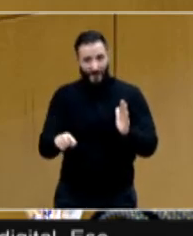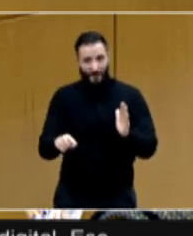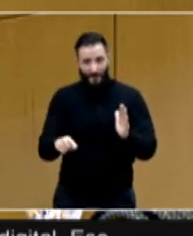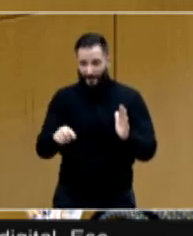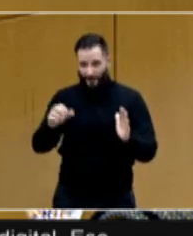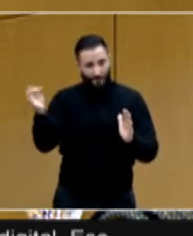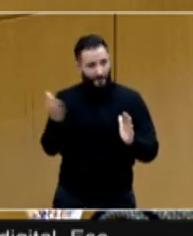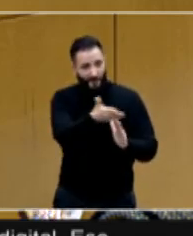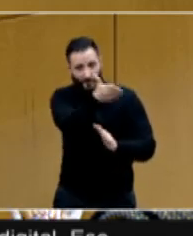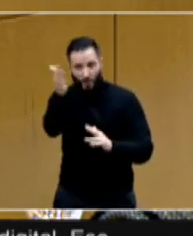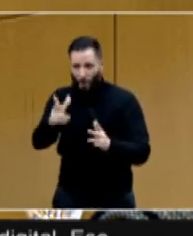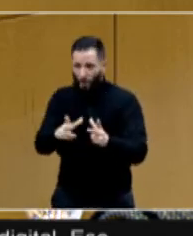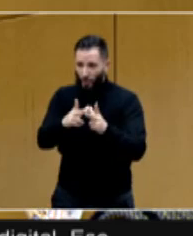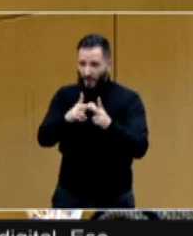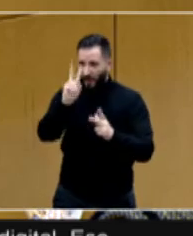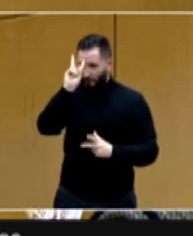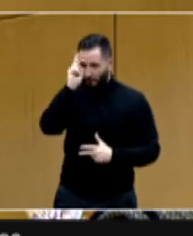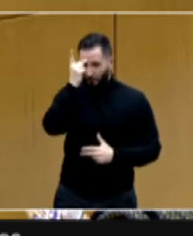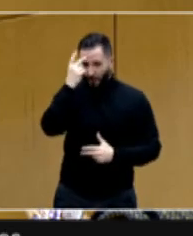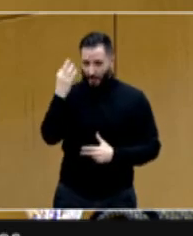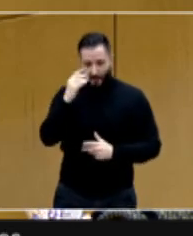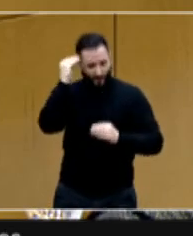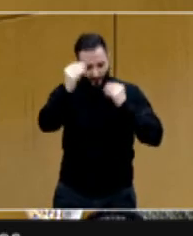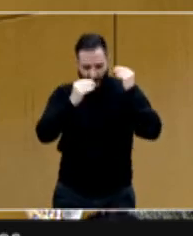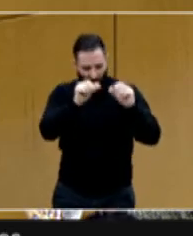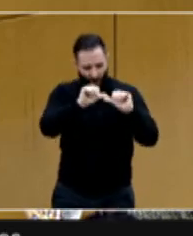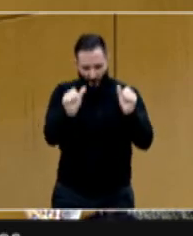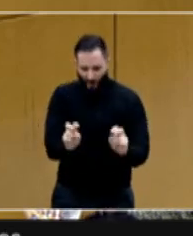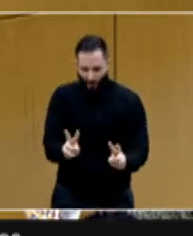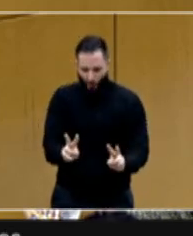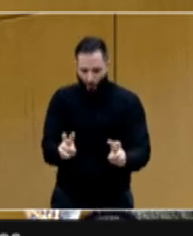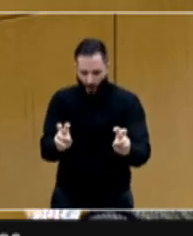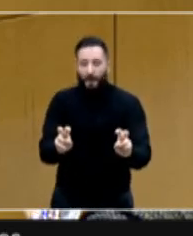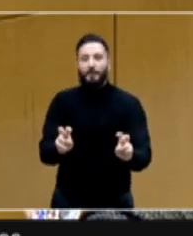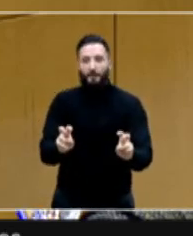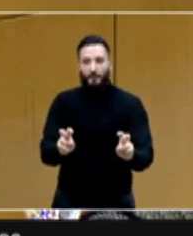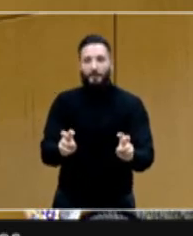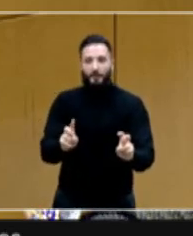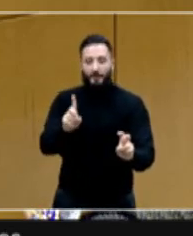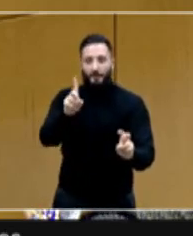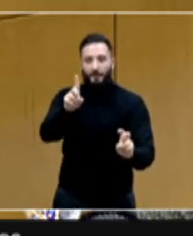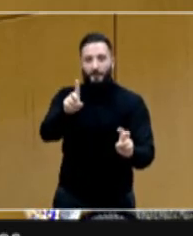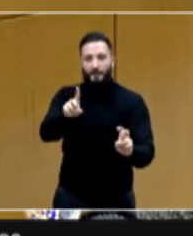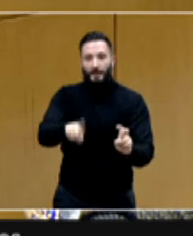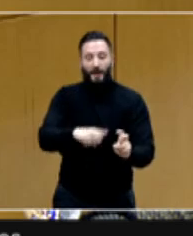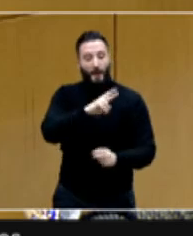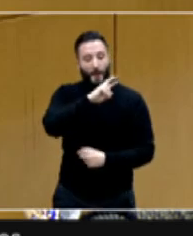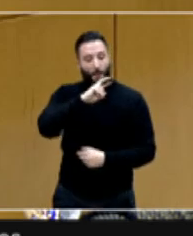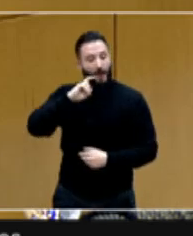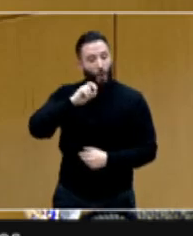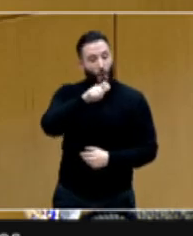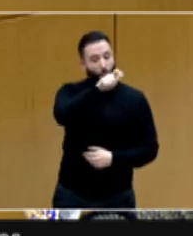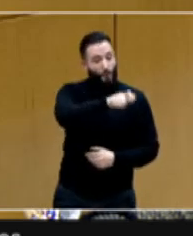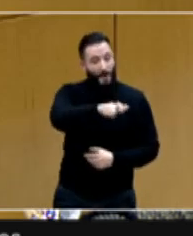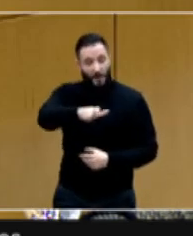mentalidad ante una nueva forma de pensar ante un reconocimiento de esa dignidad intrínseca ante un reconocimiento del valor personal